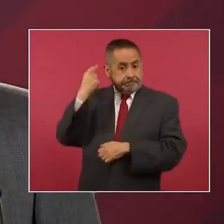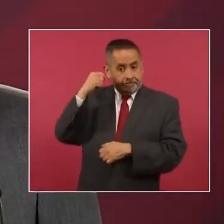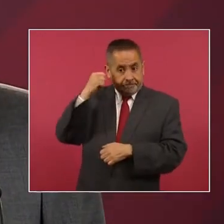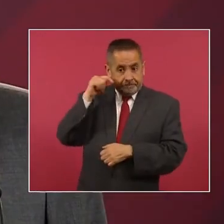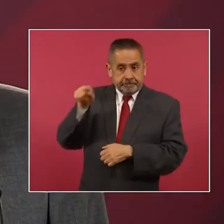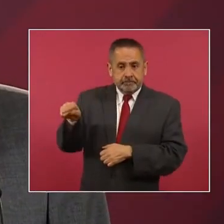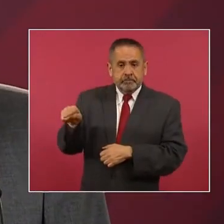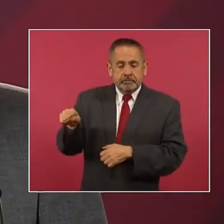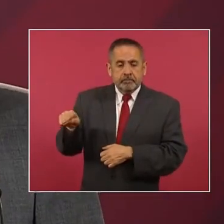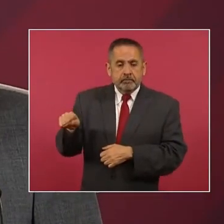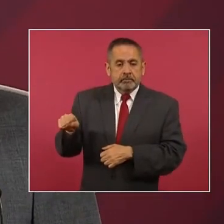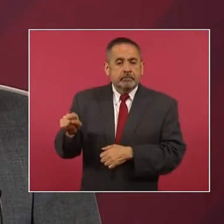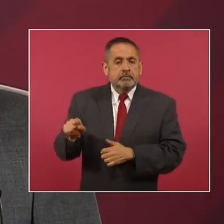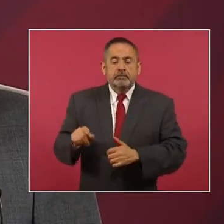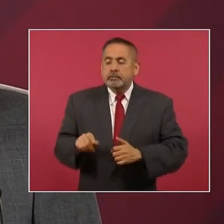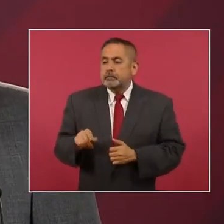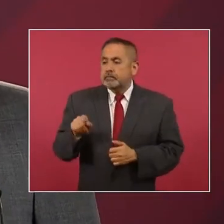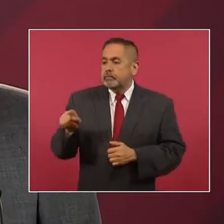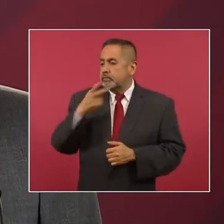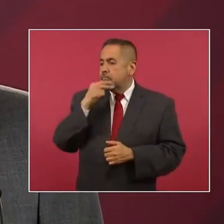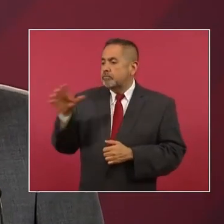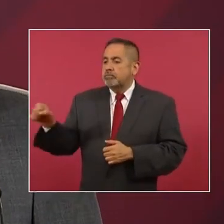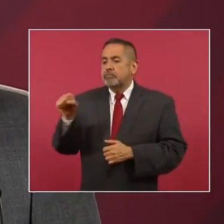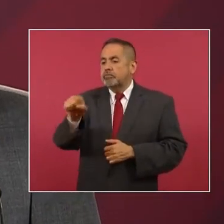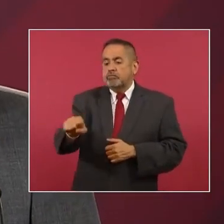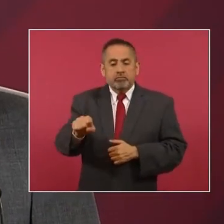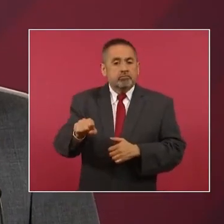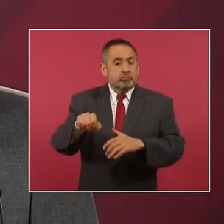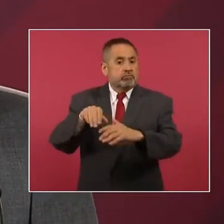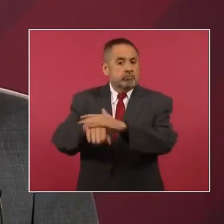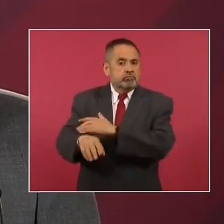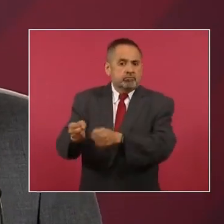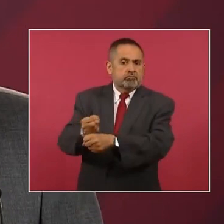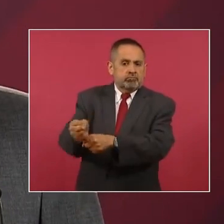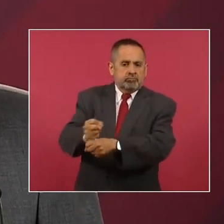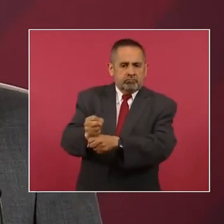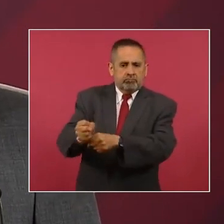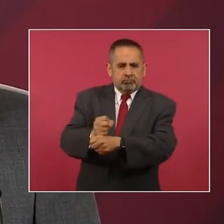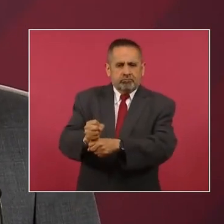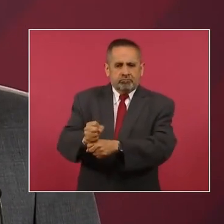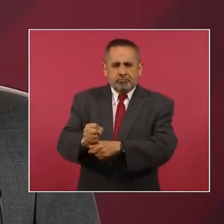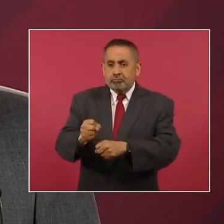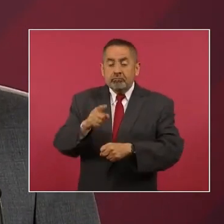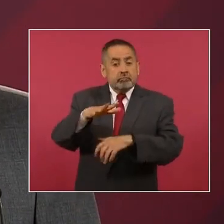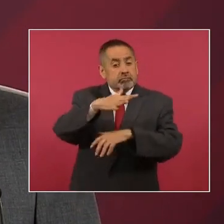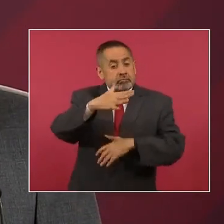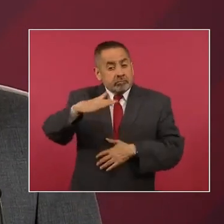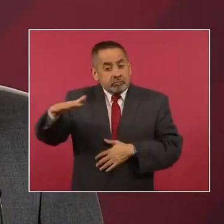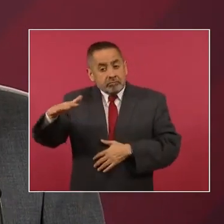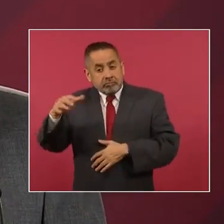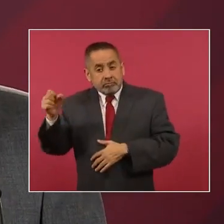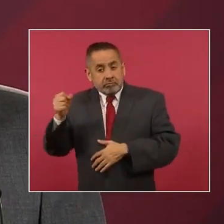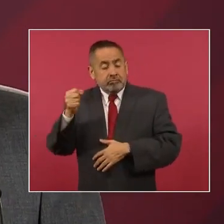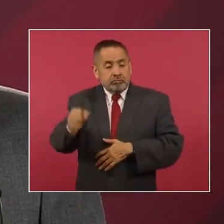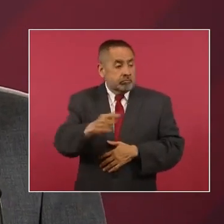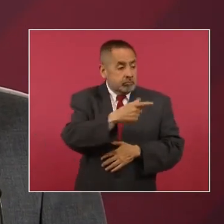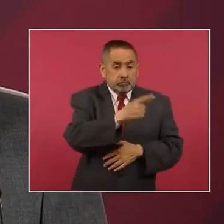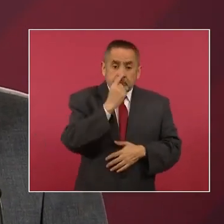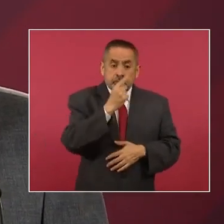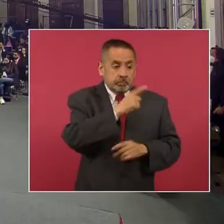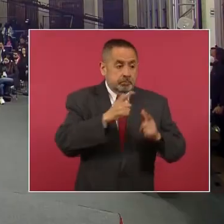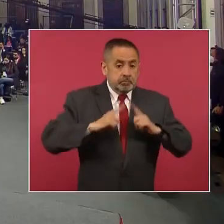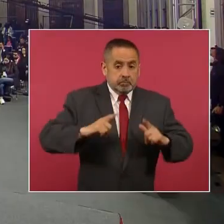de un detenido que fue torturado, que lo metieron al mar, policías